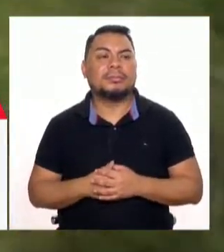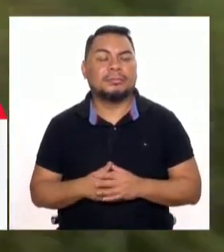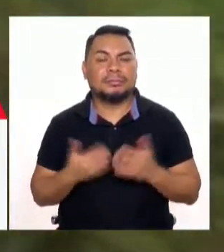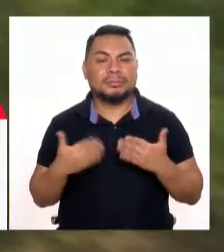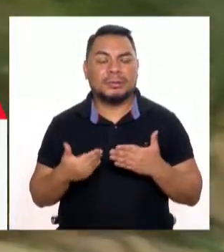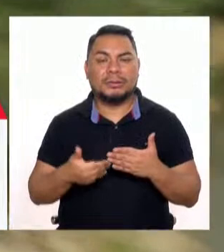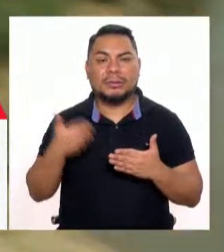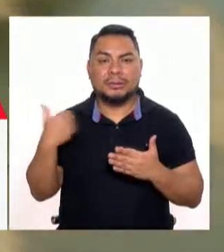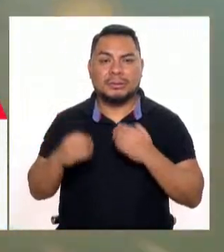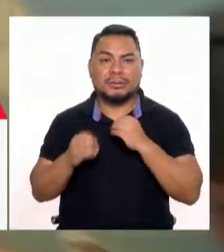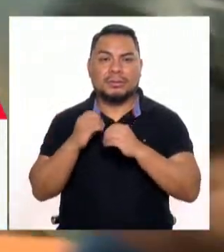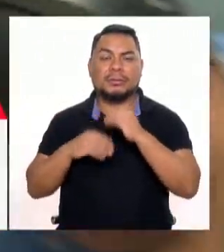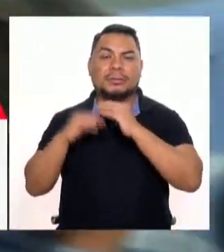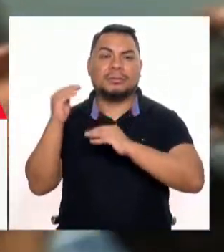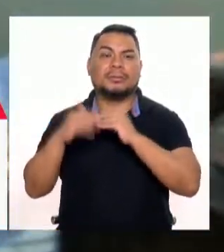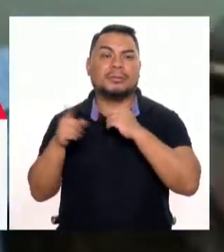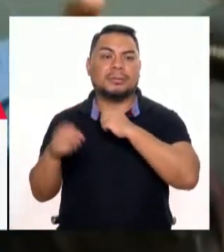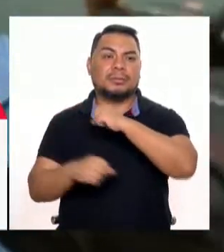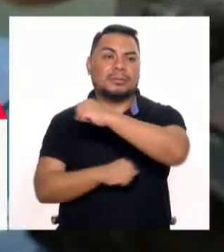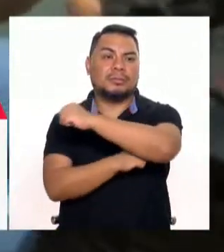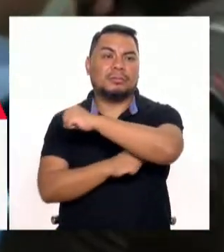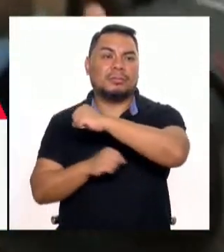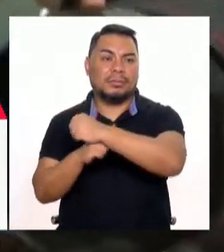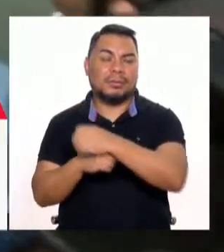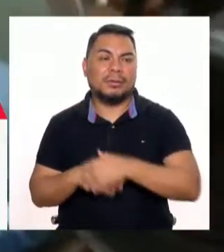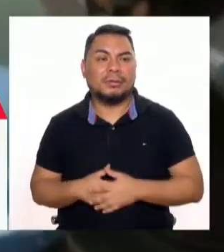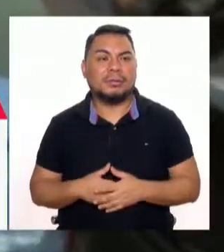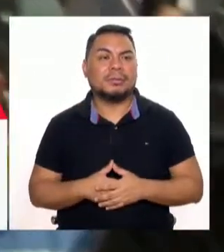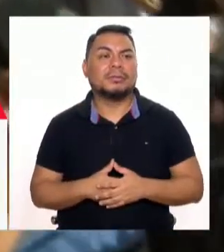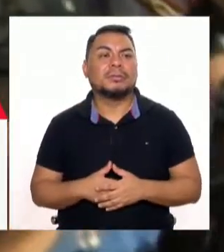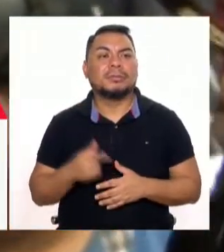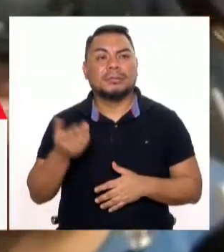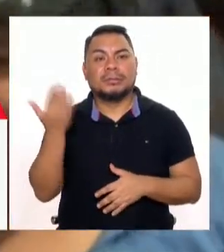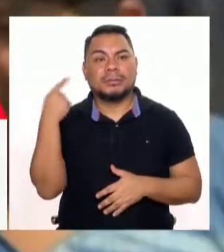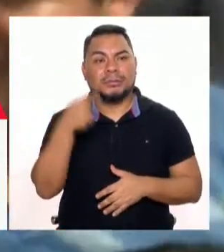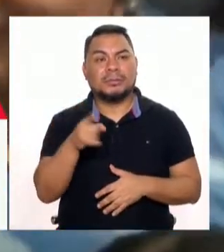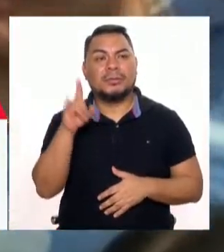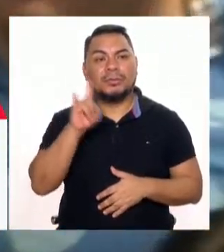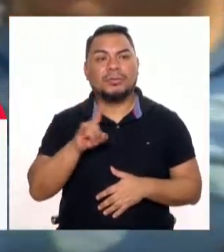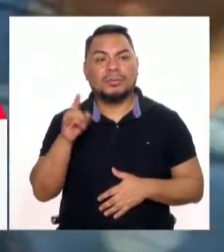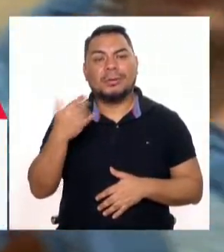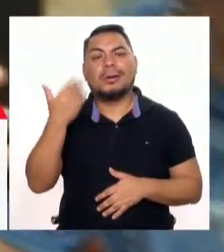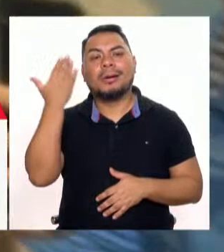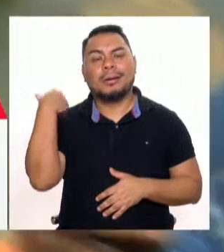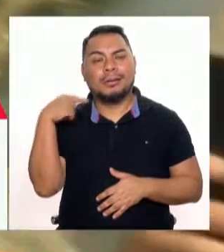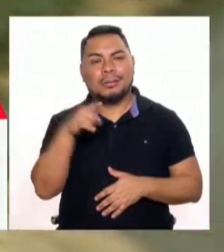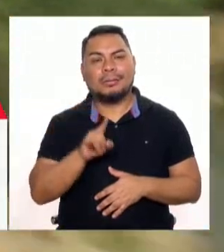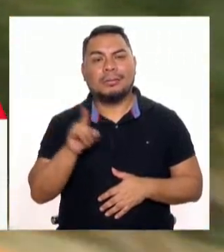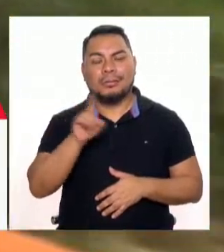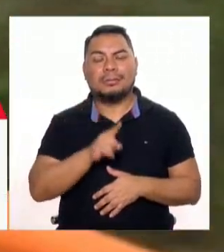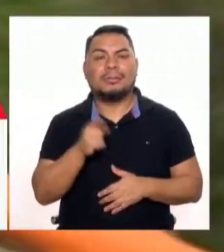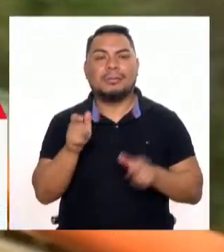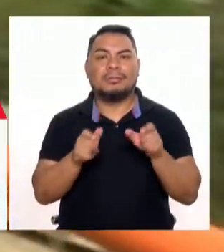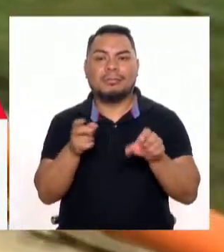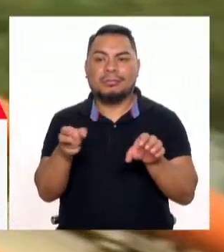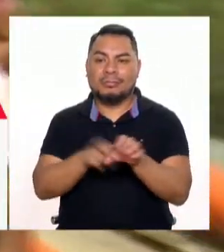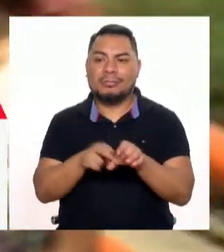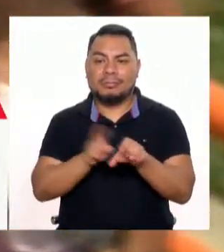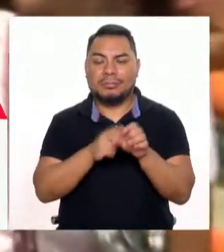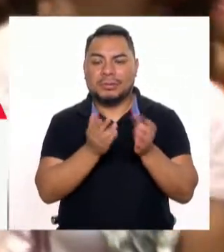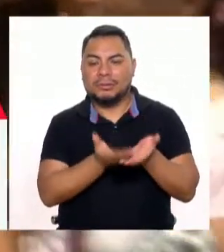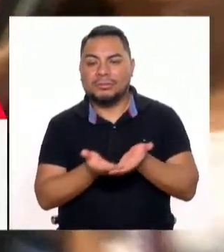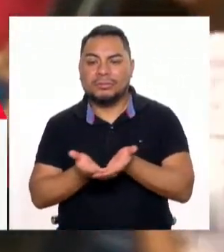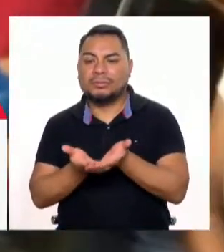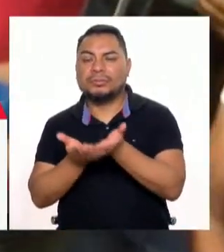antes de la construcción de este puente era utilizado por los pobladores turistas